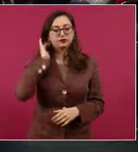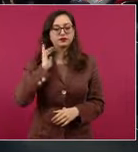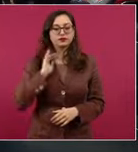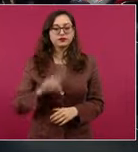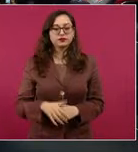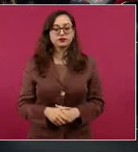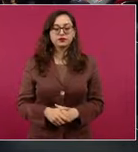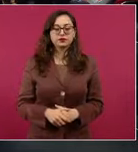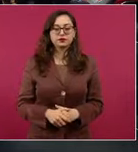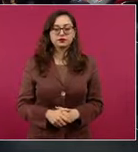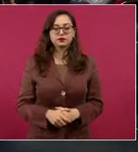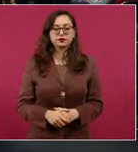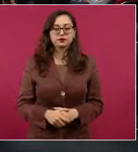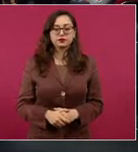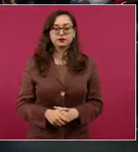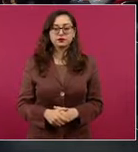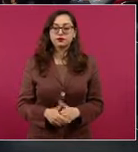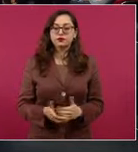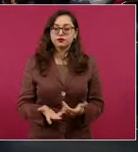sobre las